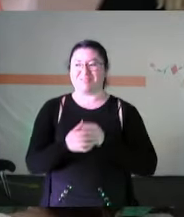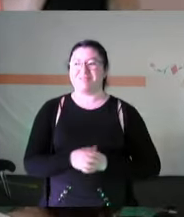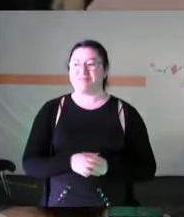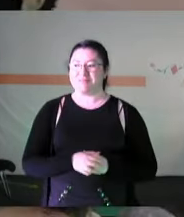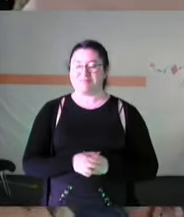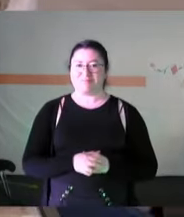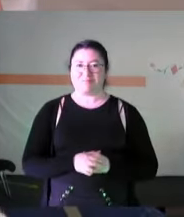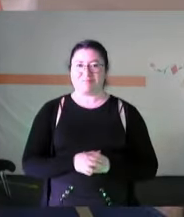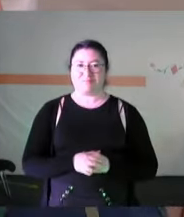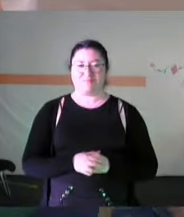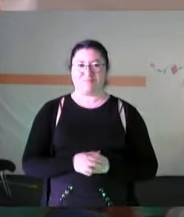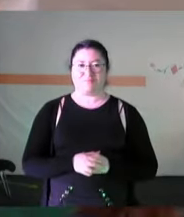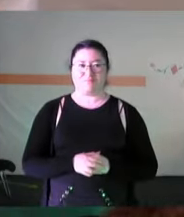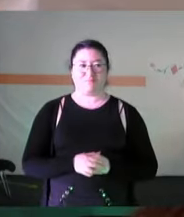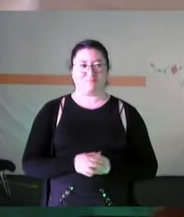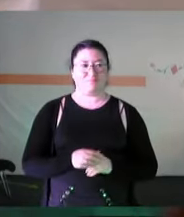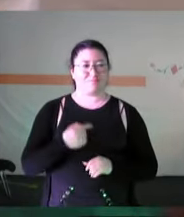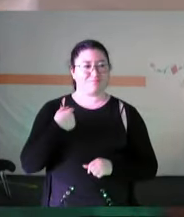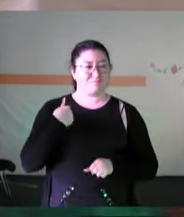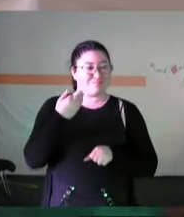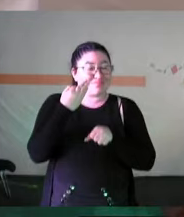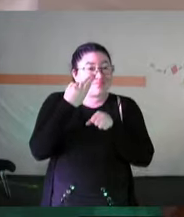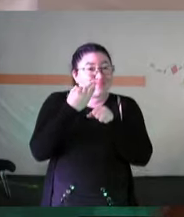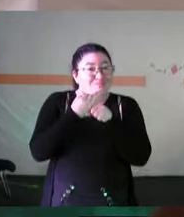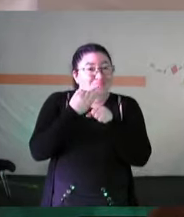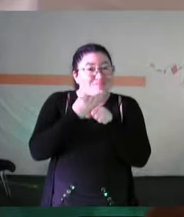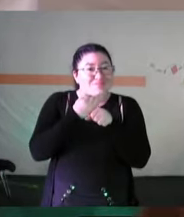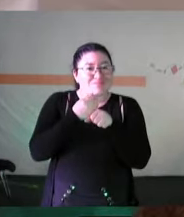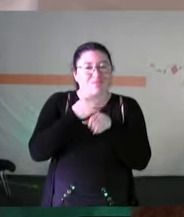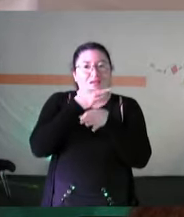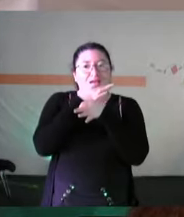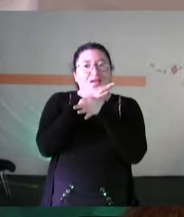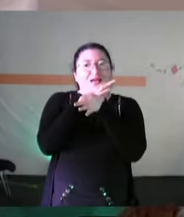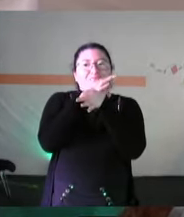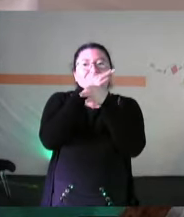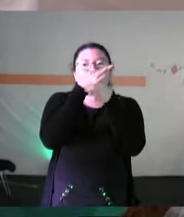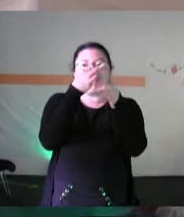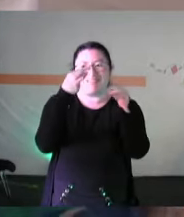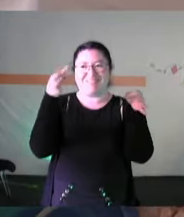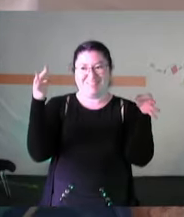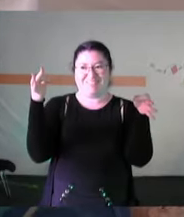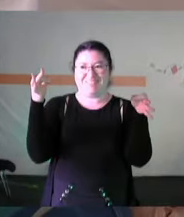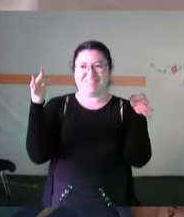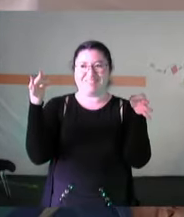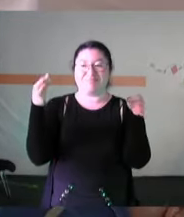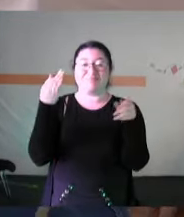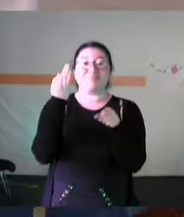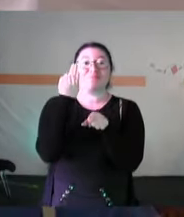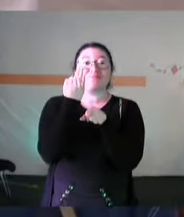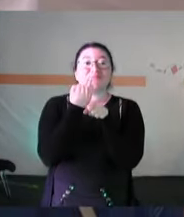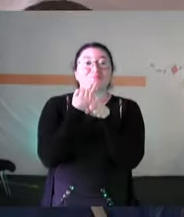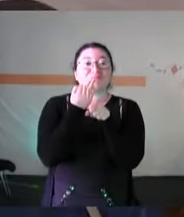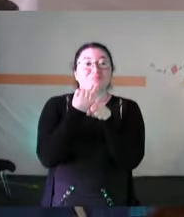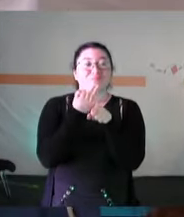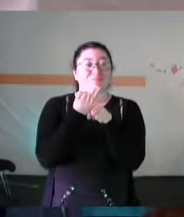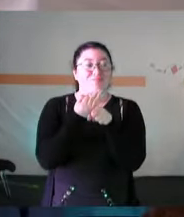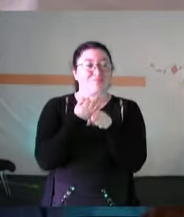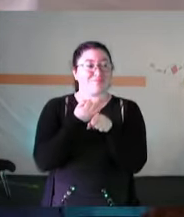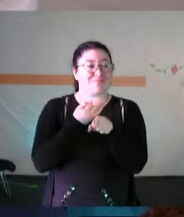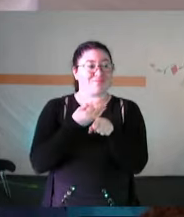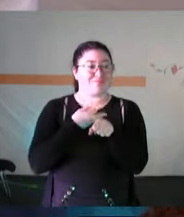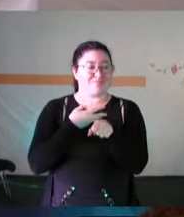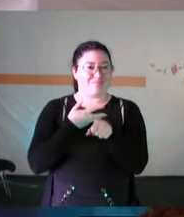Oigan, nada más les doy, perdón, les doy nada más un anuncio para que sepan. En este momento tenemos, se nos